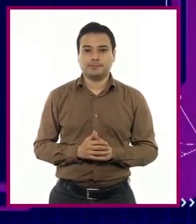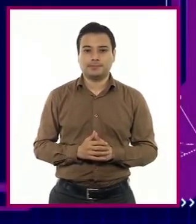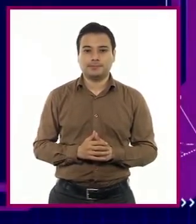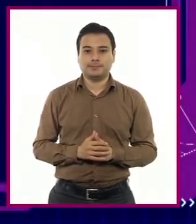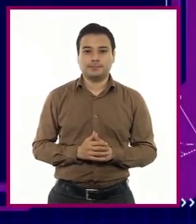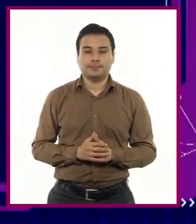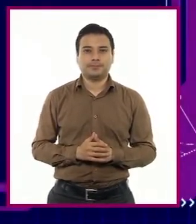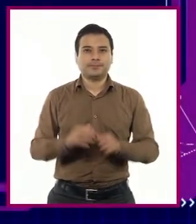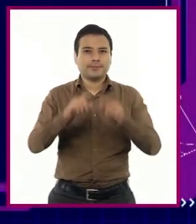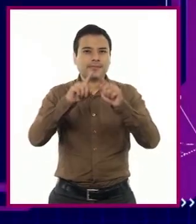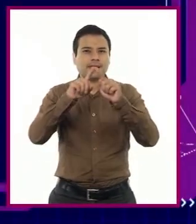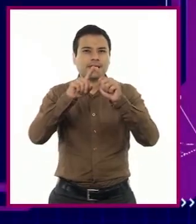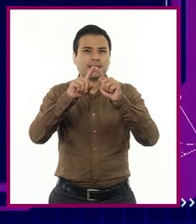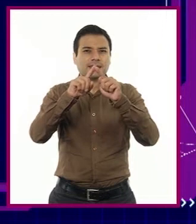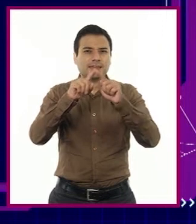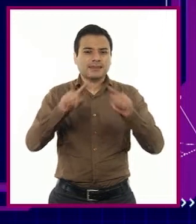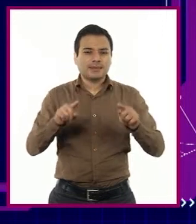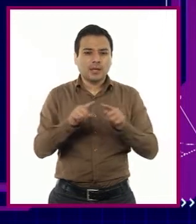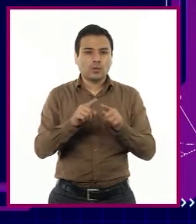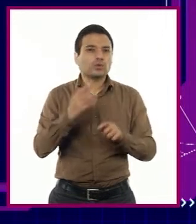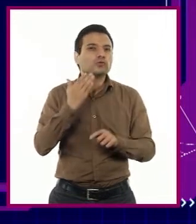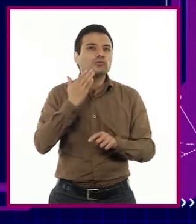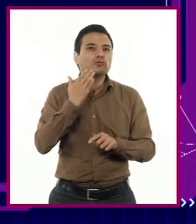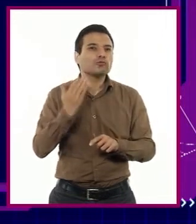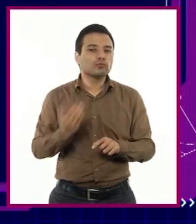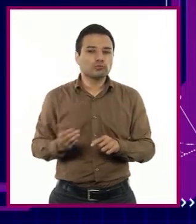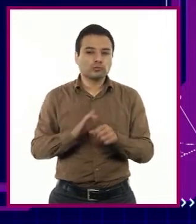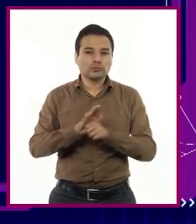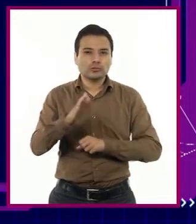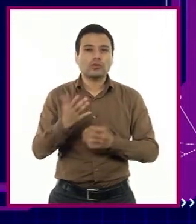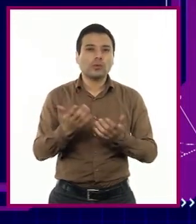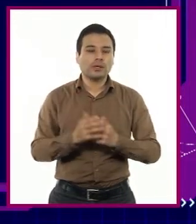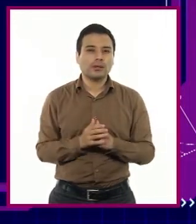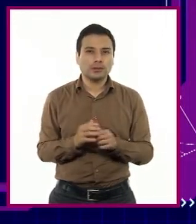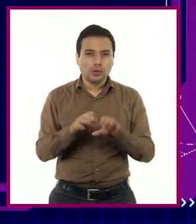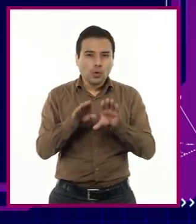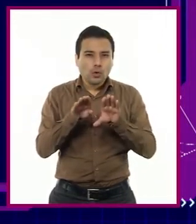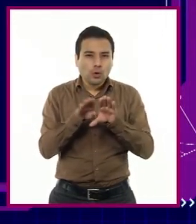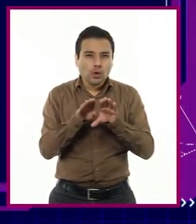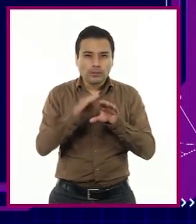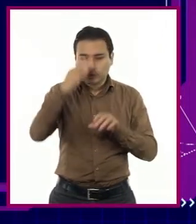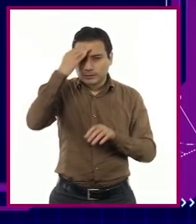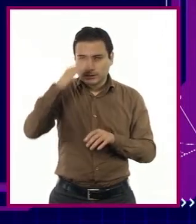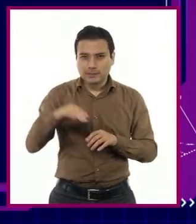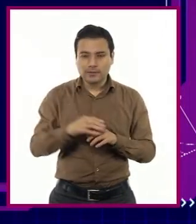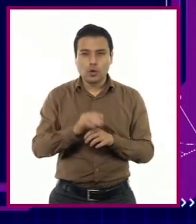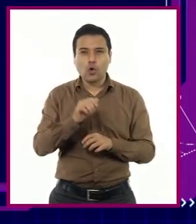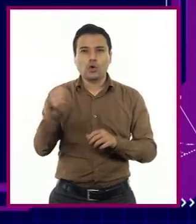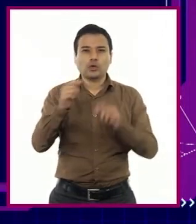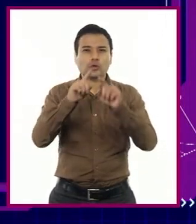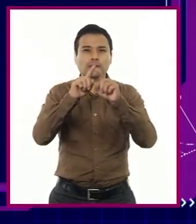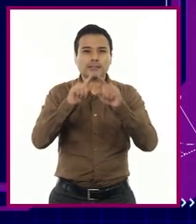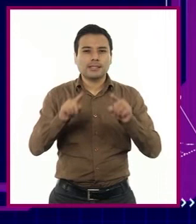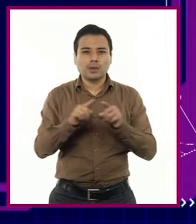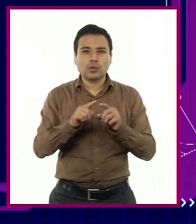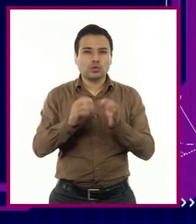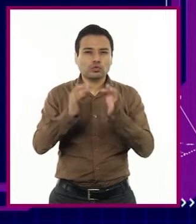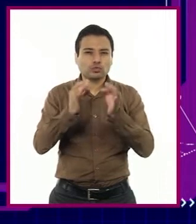de los triángulos es el defectuoso? ¿Qué criterio les ayudará a establecer que los otros triángulos son